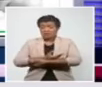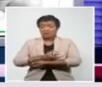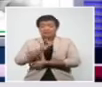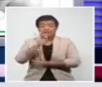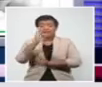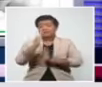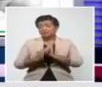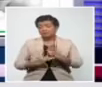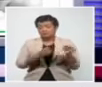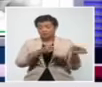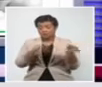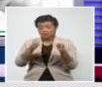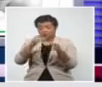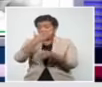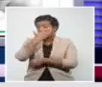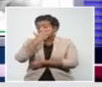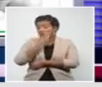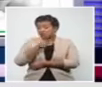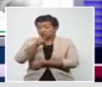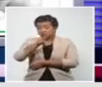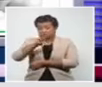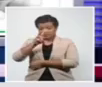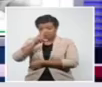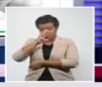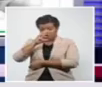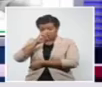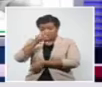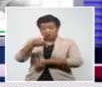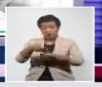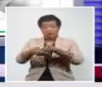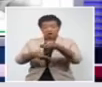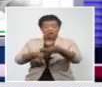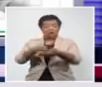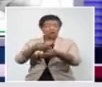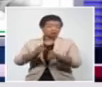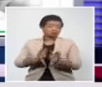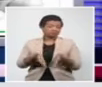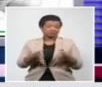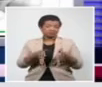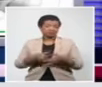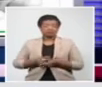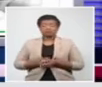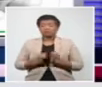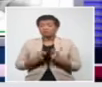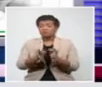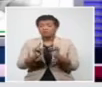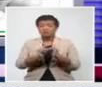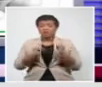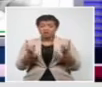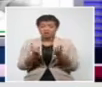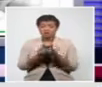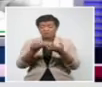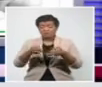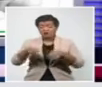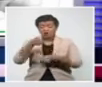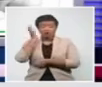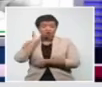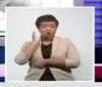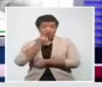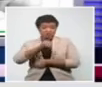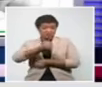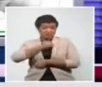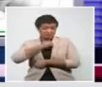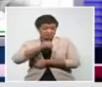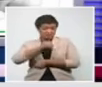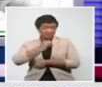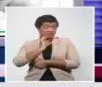adolescente de 13 años con una evolución clínica estable. Son los datos generales manejados en esta conferencia de prensa sobre